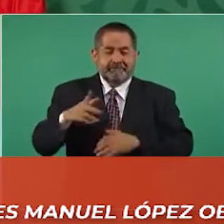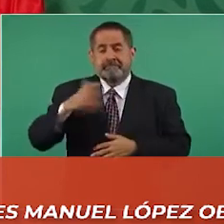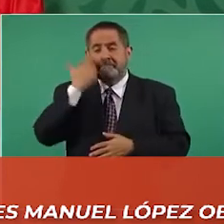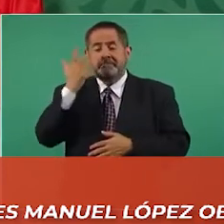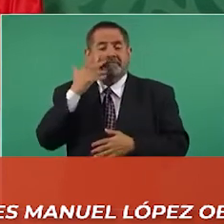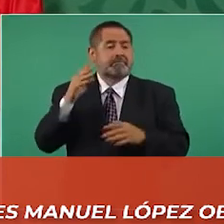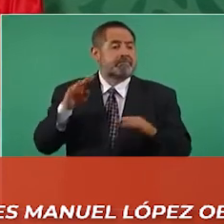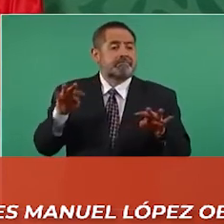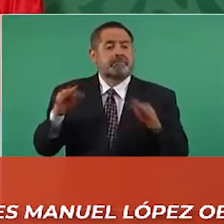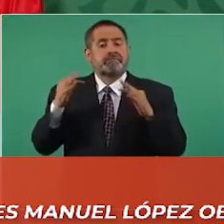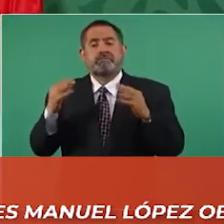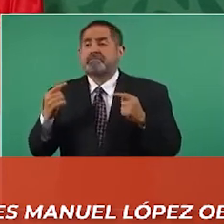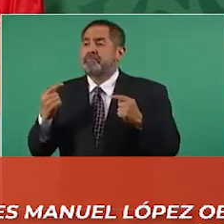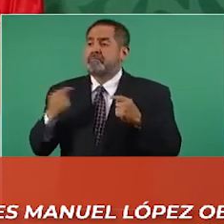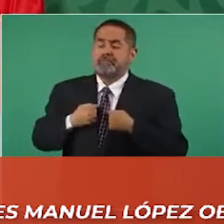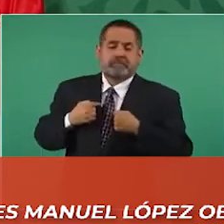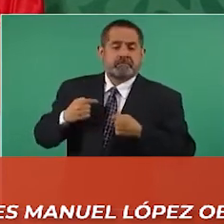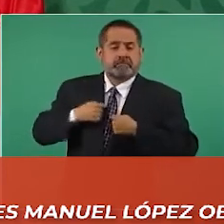quiere